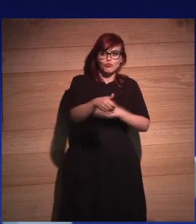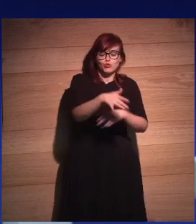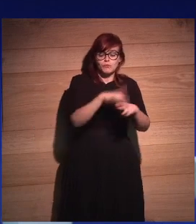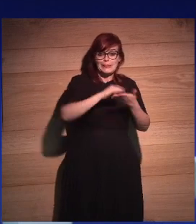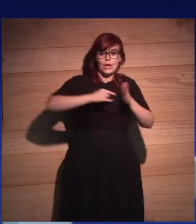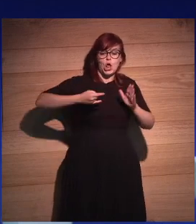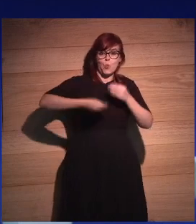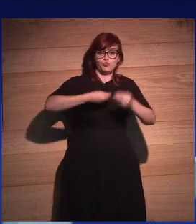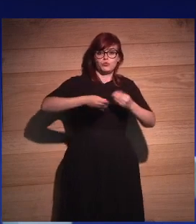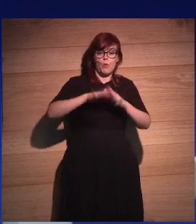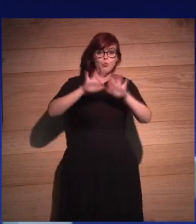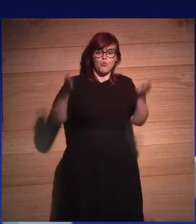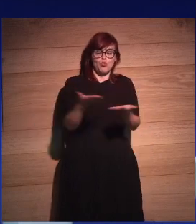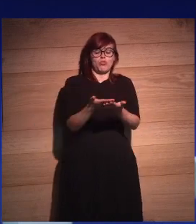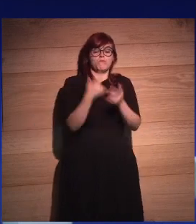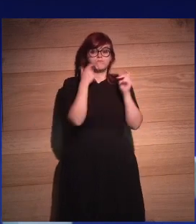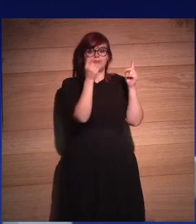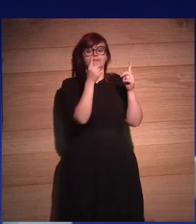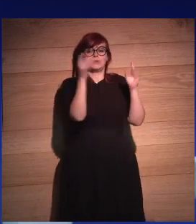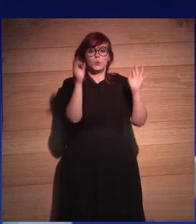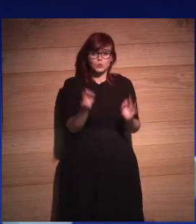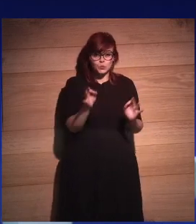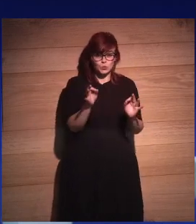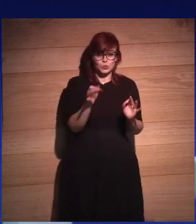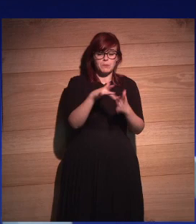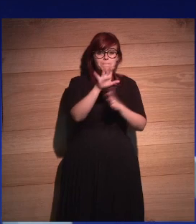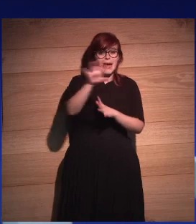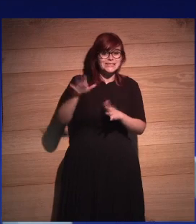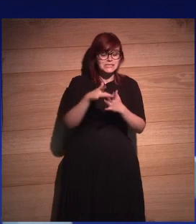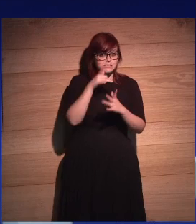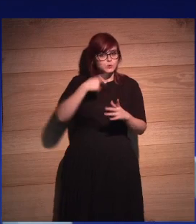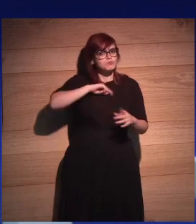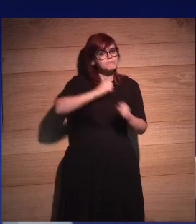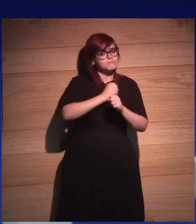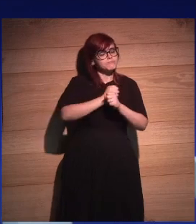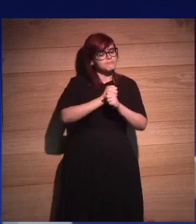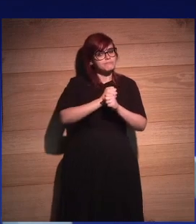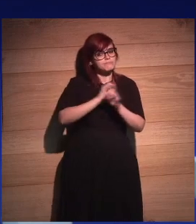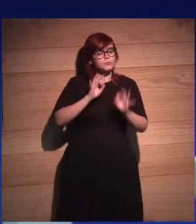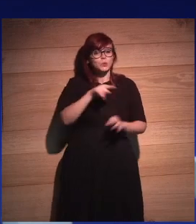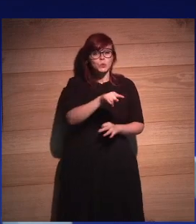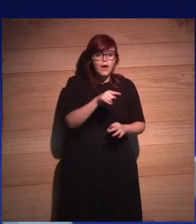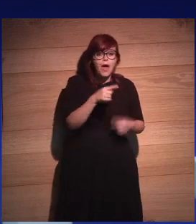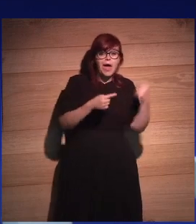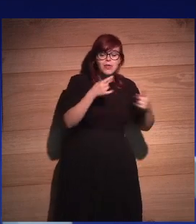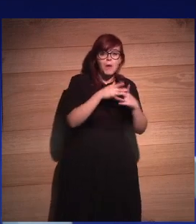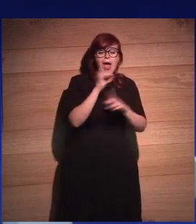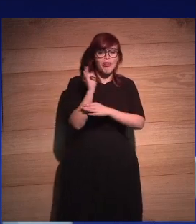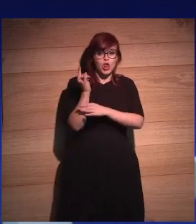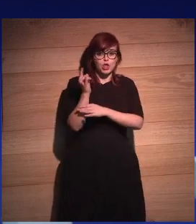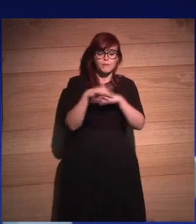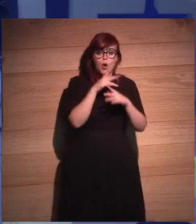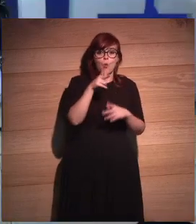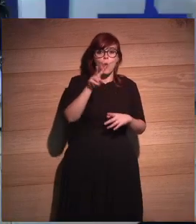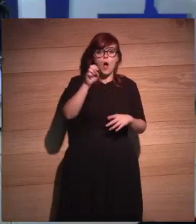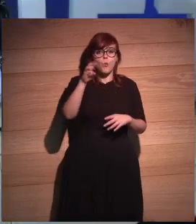esta tecnología en el mundo. A veces, como os decía, en muchos de estos países donde operamos, el que Android en Huawei